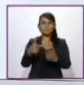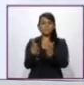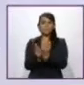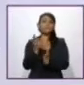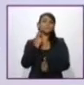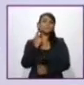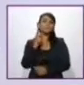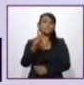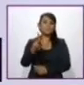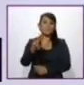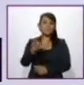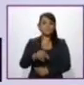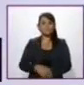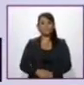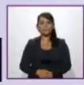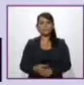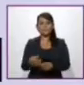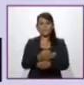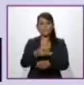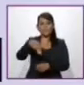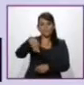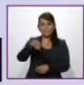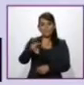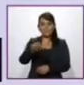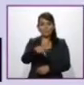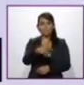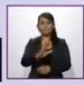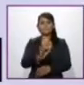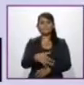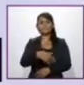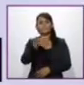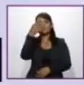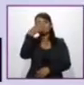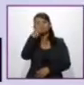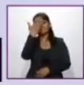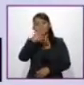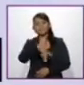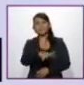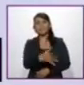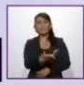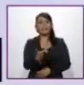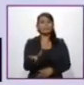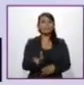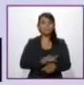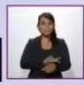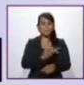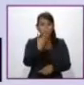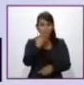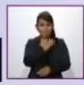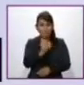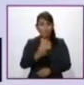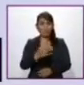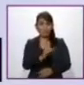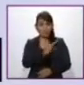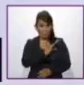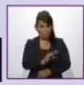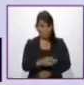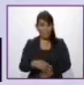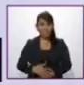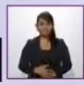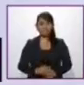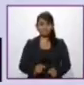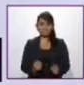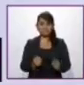Adelante. Morena ya nos demostró la brutal incompetencia que tiene para gobernar. Aquí solo hay de